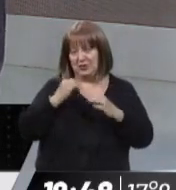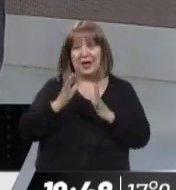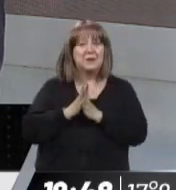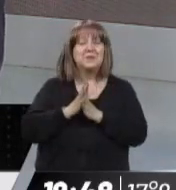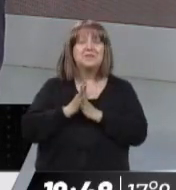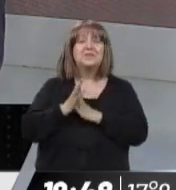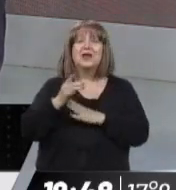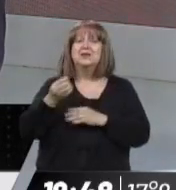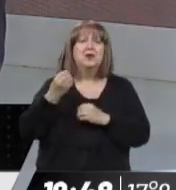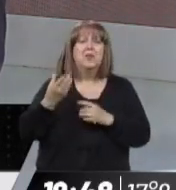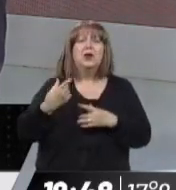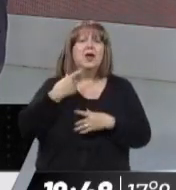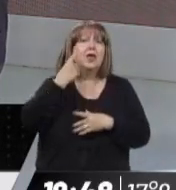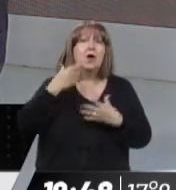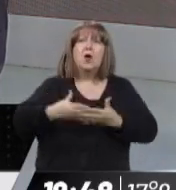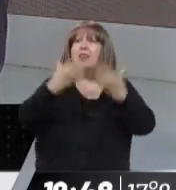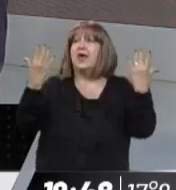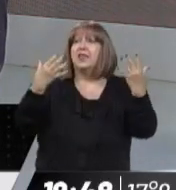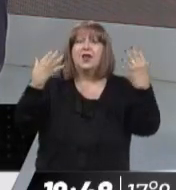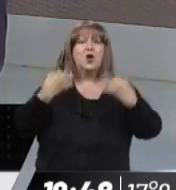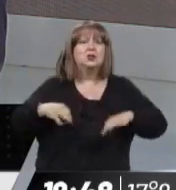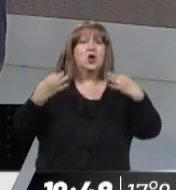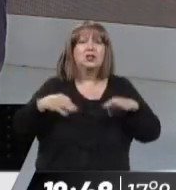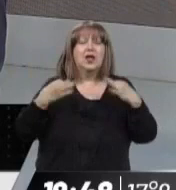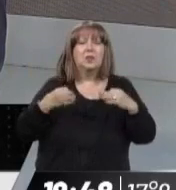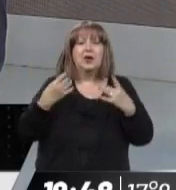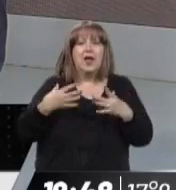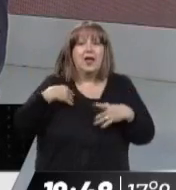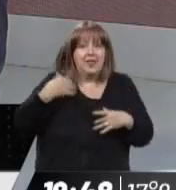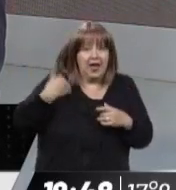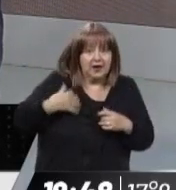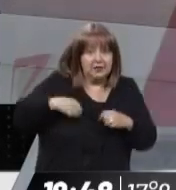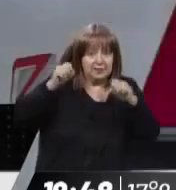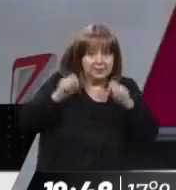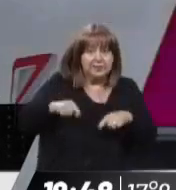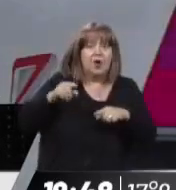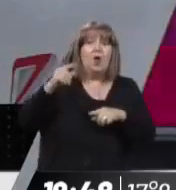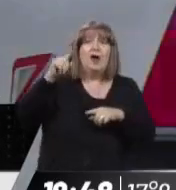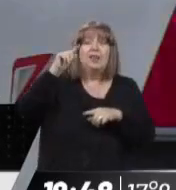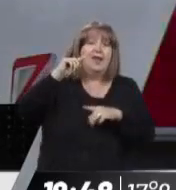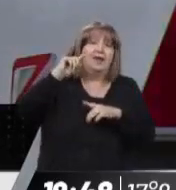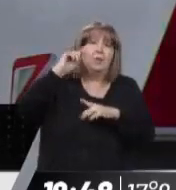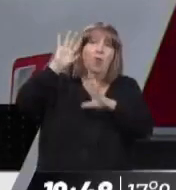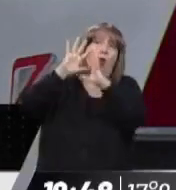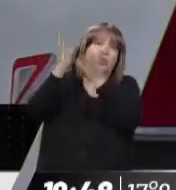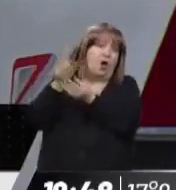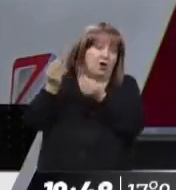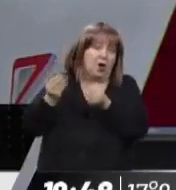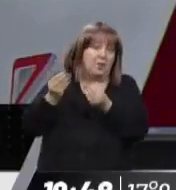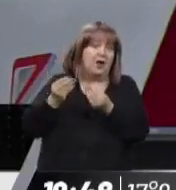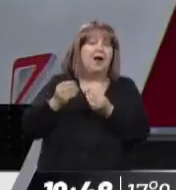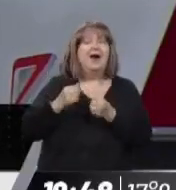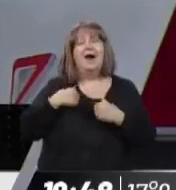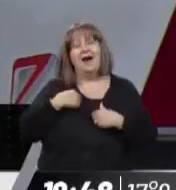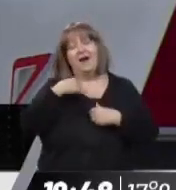Lo primero que quiero saber es por qué es el día soltero, de qué se trata, ¿es Argentina, es internacional? No, porque hemos preparado un informe que va a contar la historia del